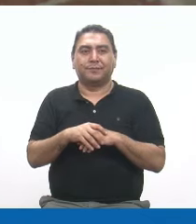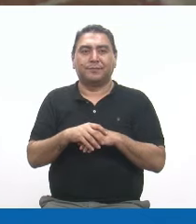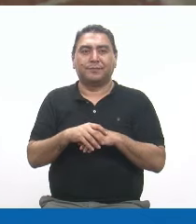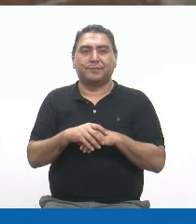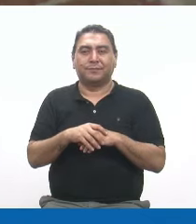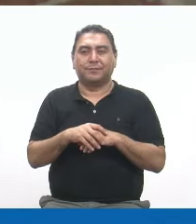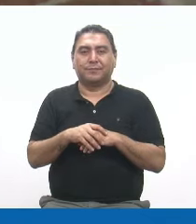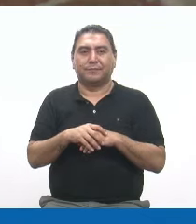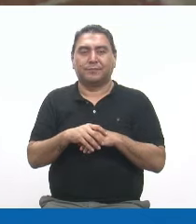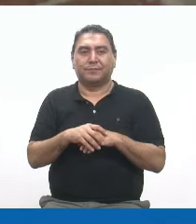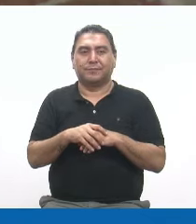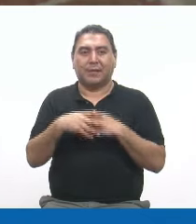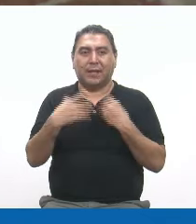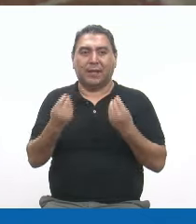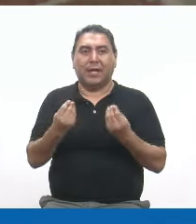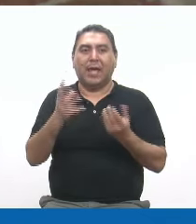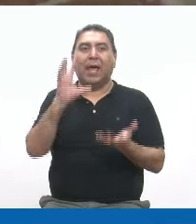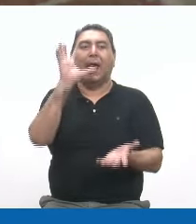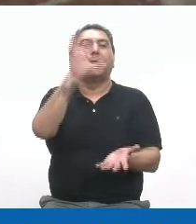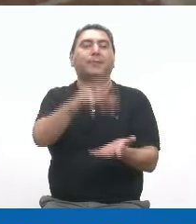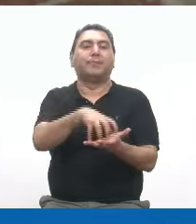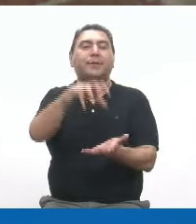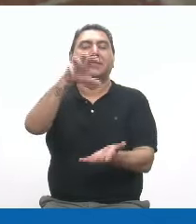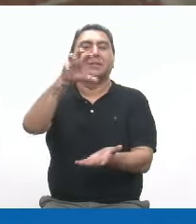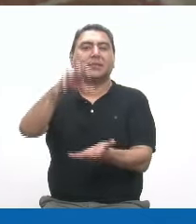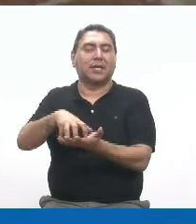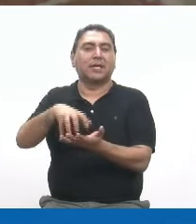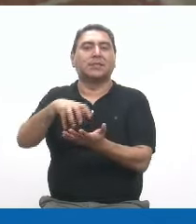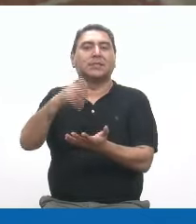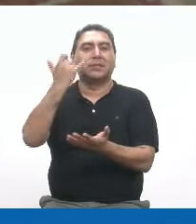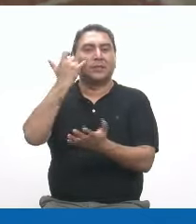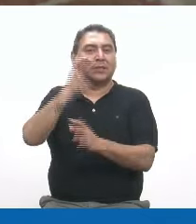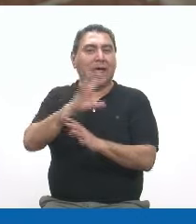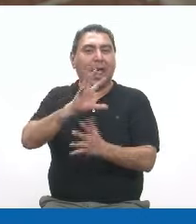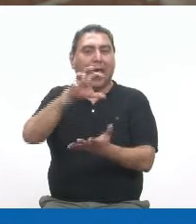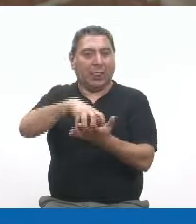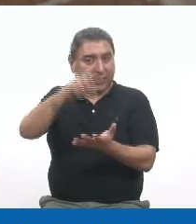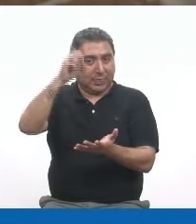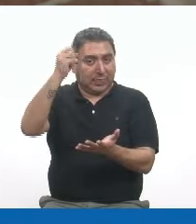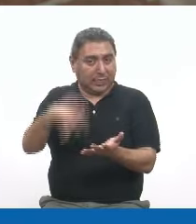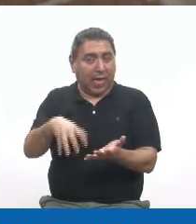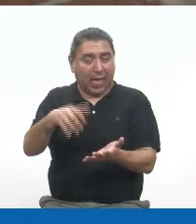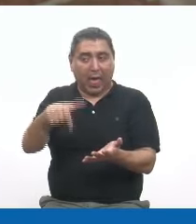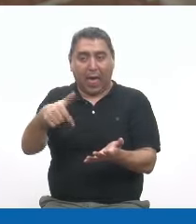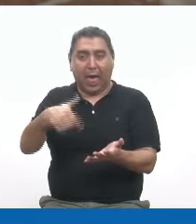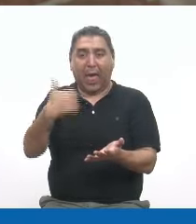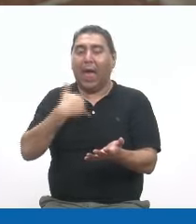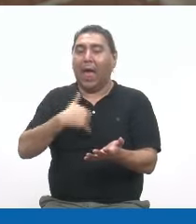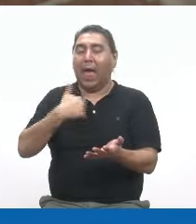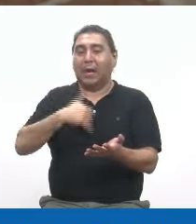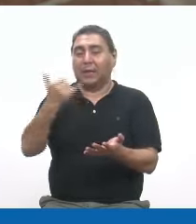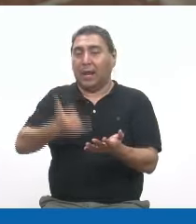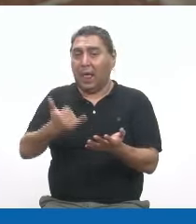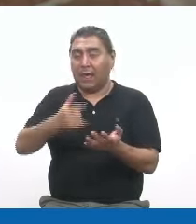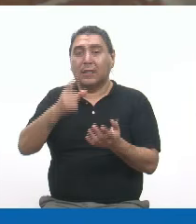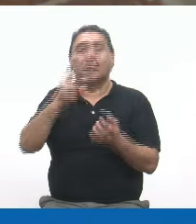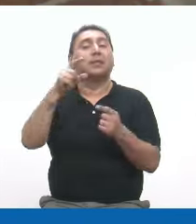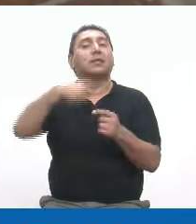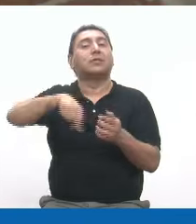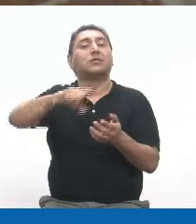para que las empresas existentes en el país